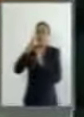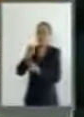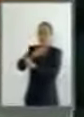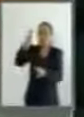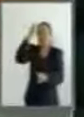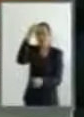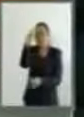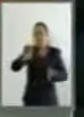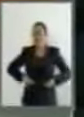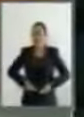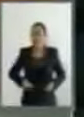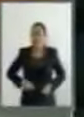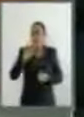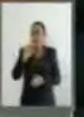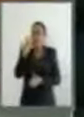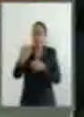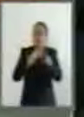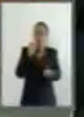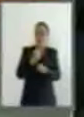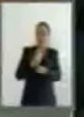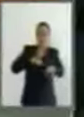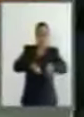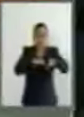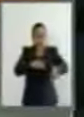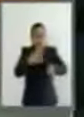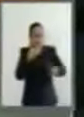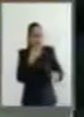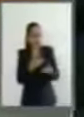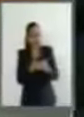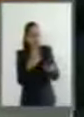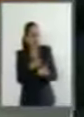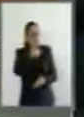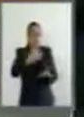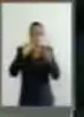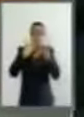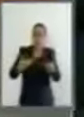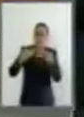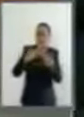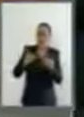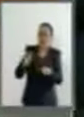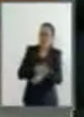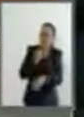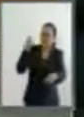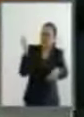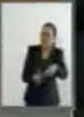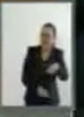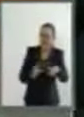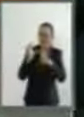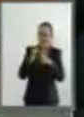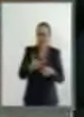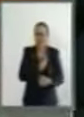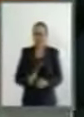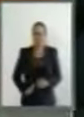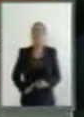y sabemos que lo hizo bien durante estos 5 años, no entiendo por qué